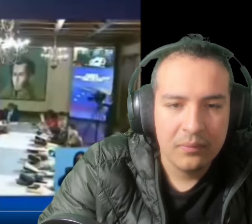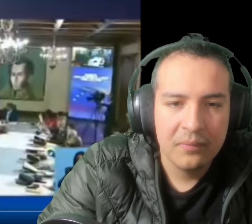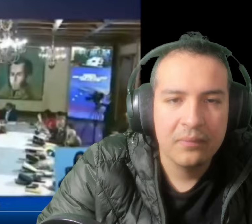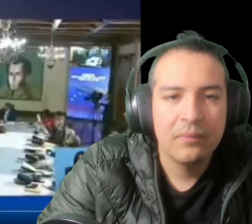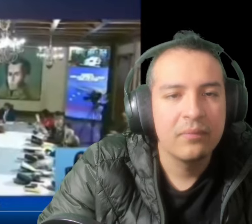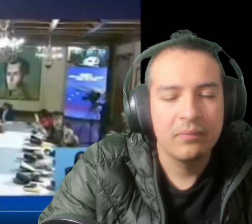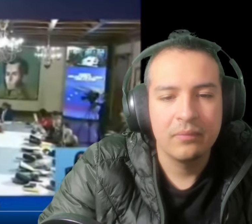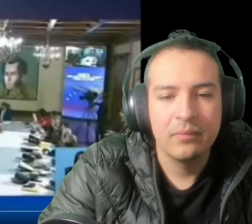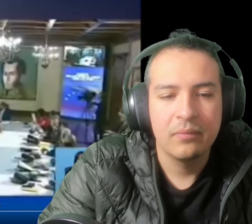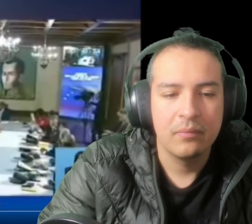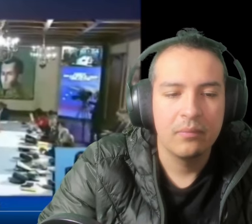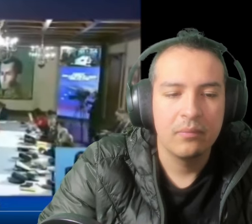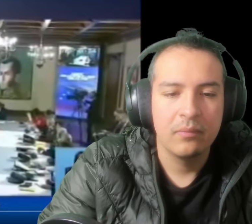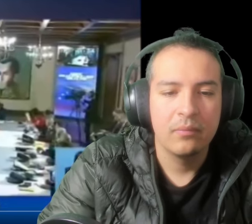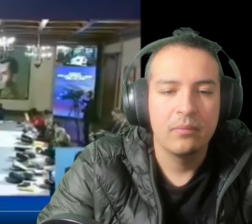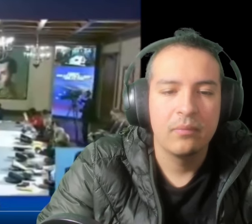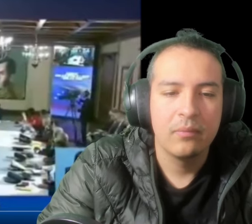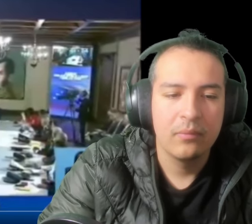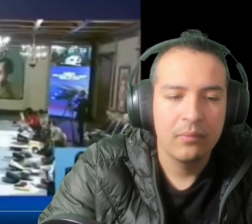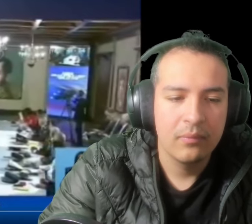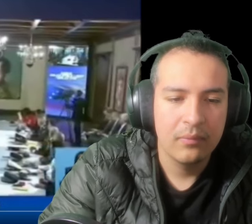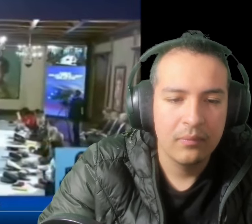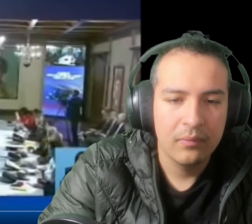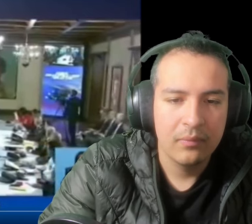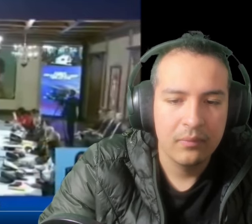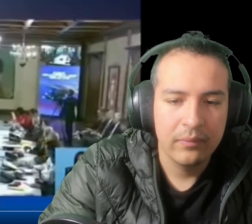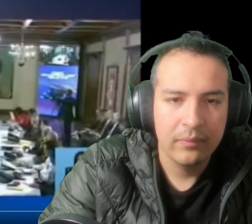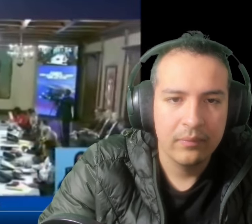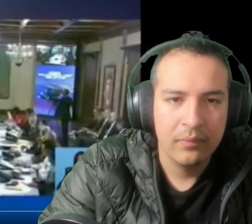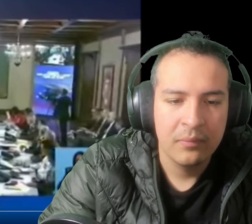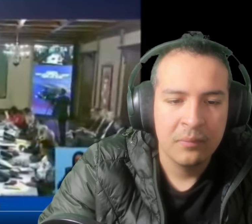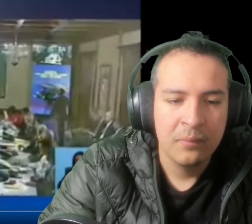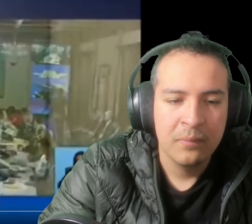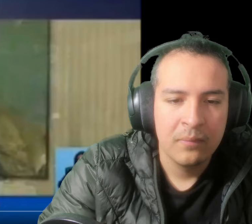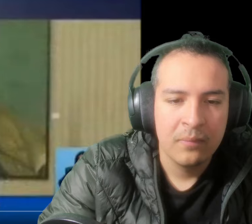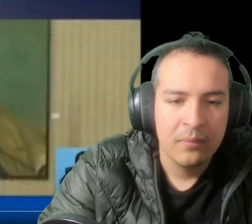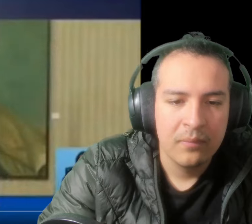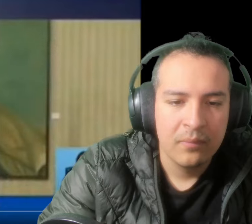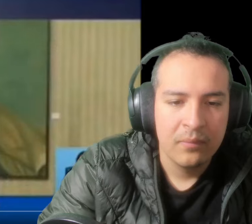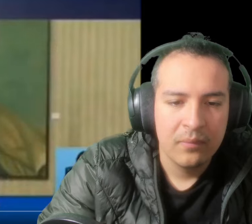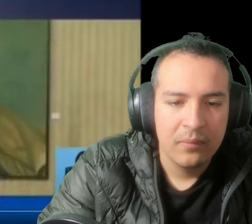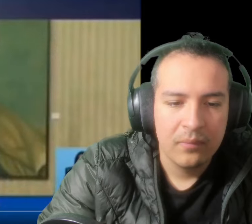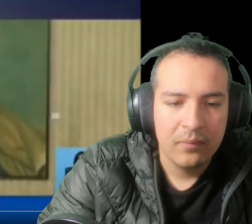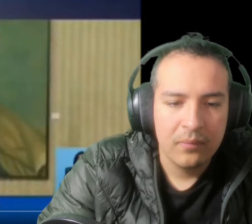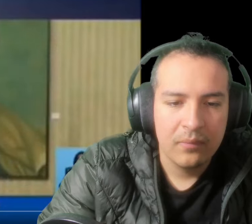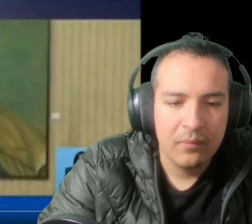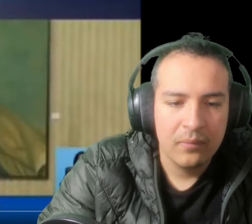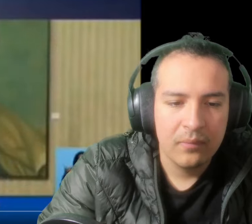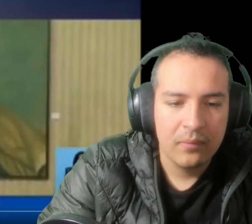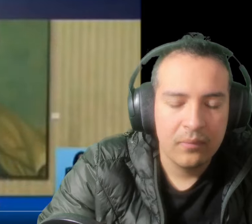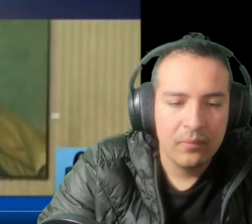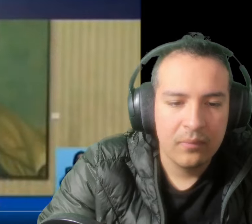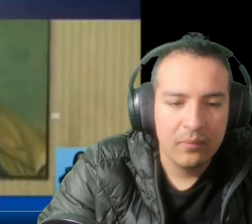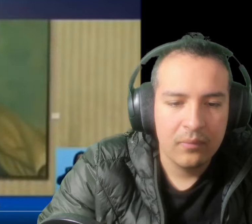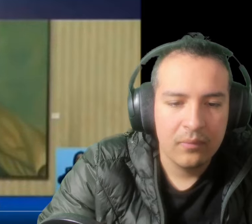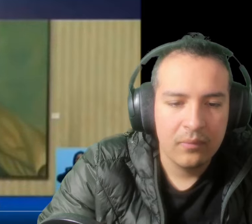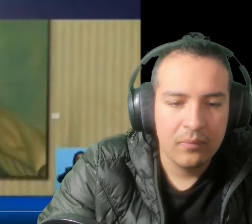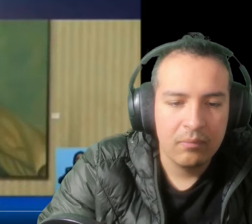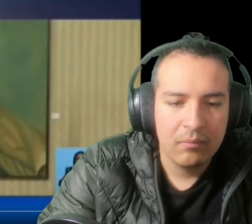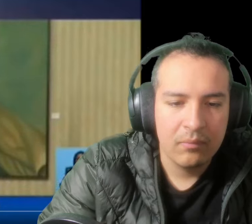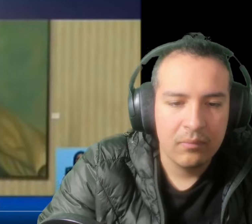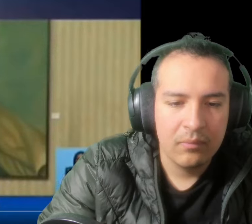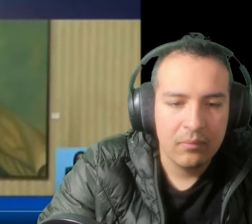presidencial mediante el cual ordeno la creación inmediata del Consejo Nacional